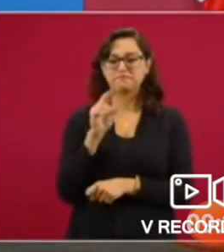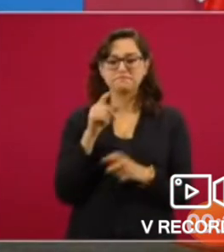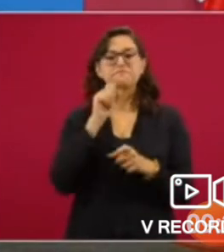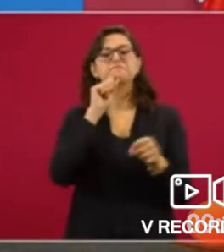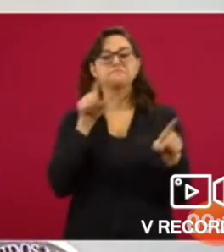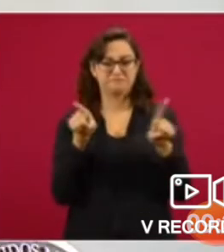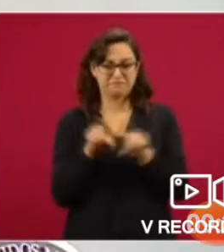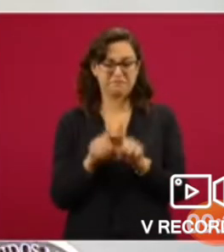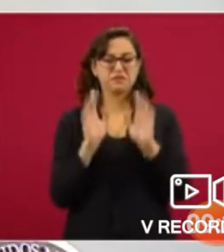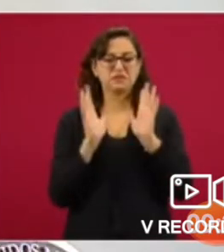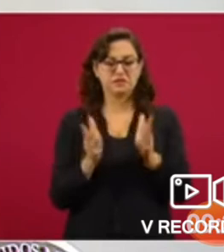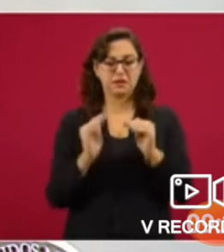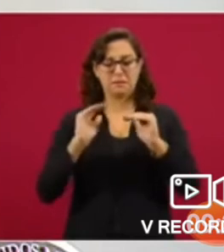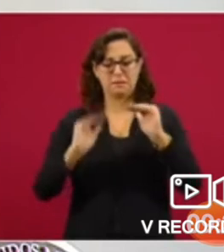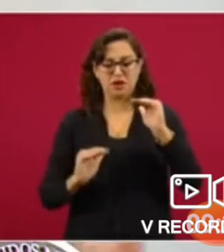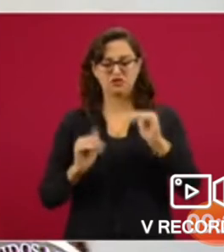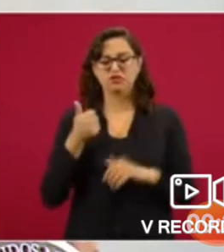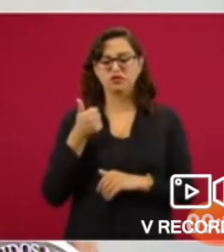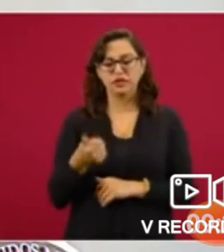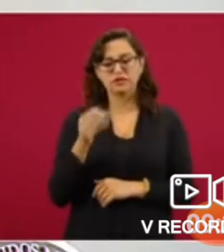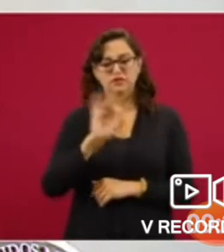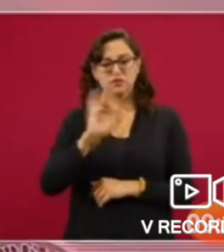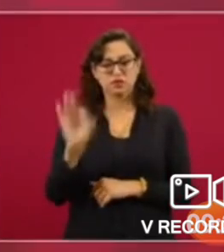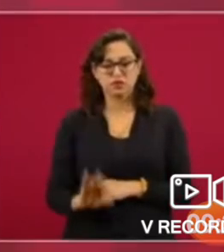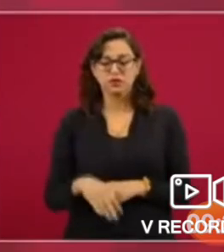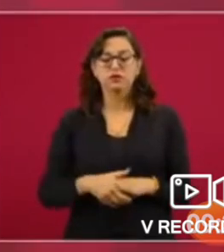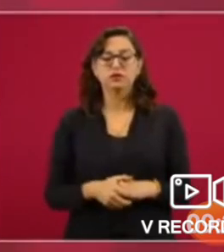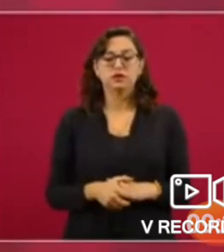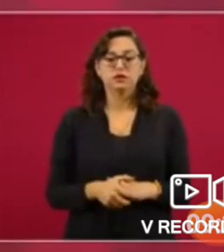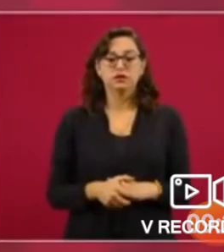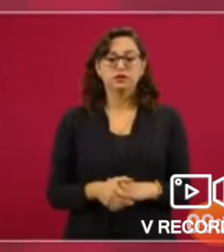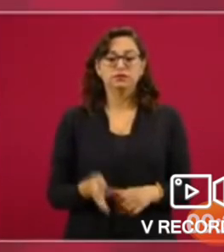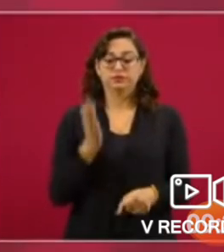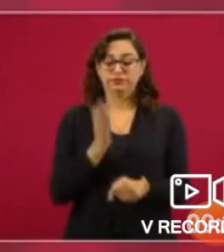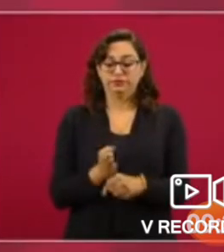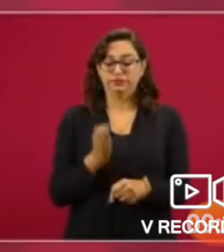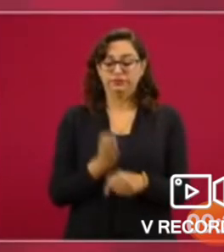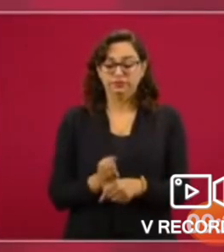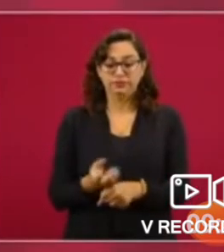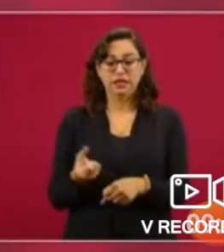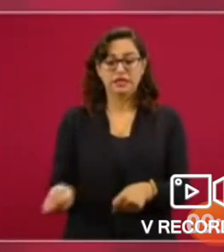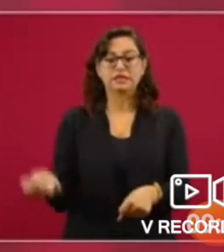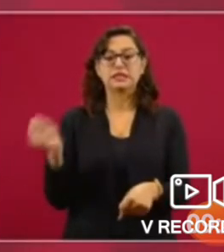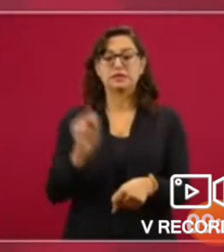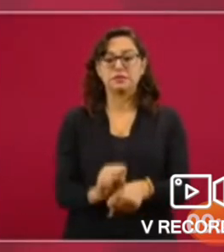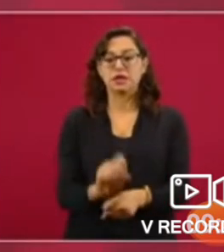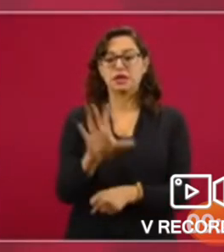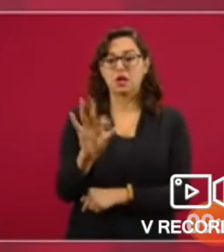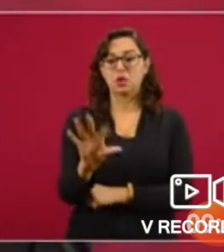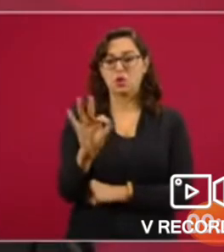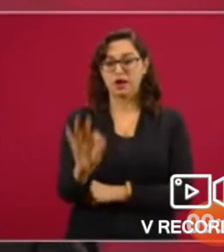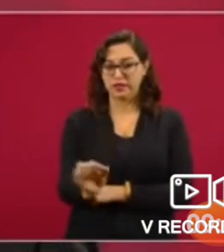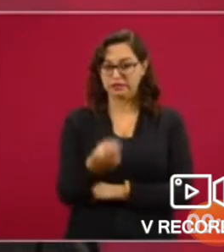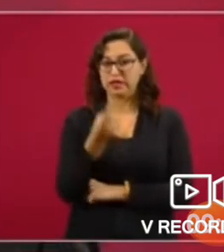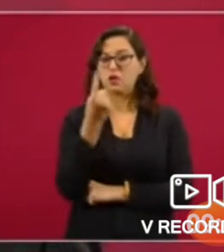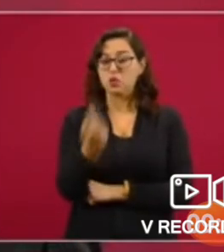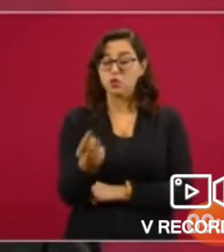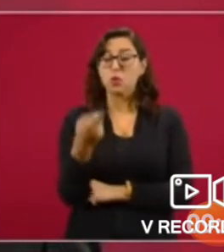una disminución del 6%. En este momento estamos en la semana 41 y, como es convencional en la